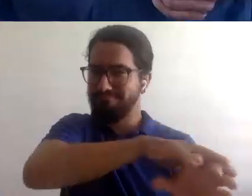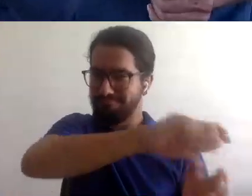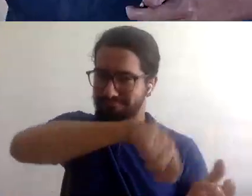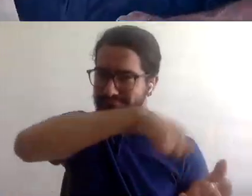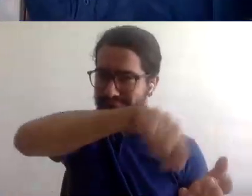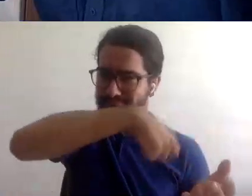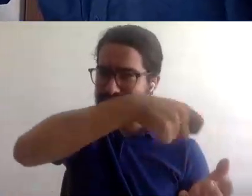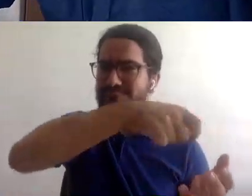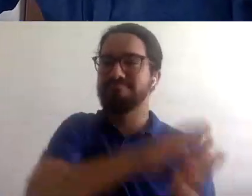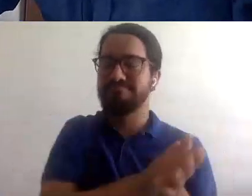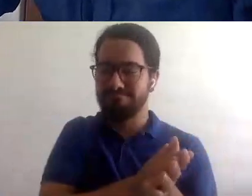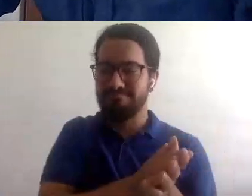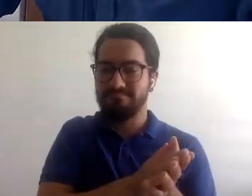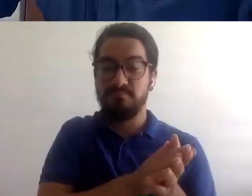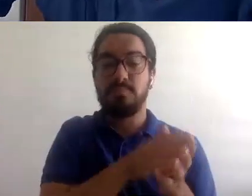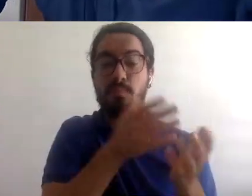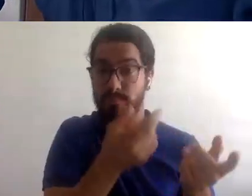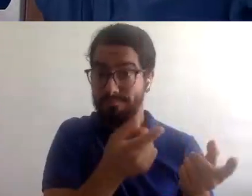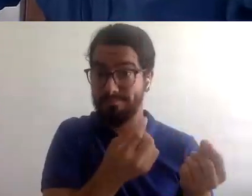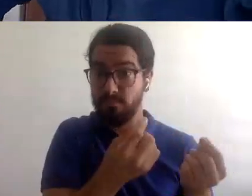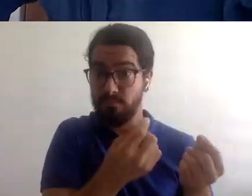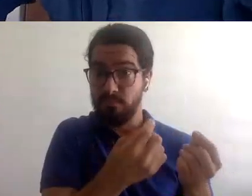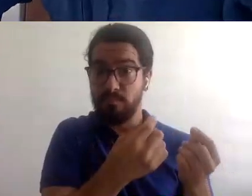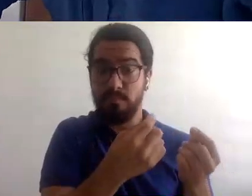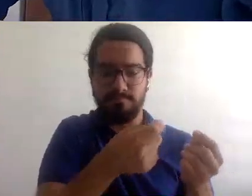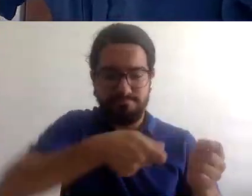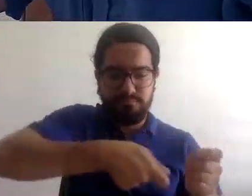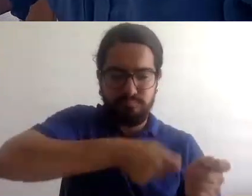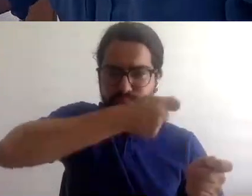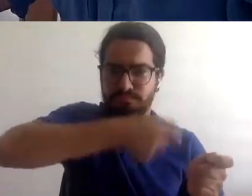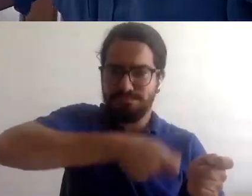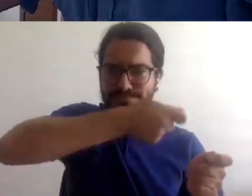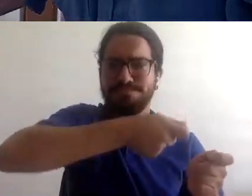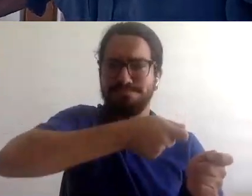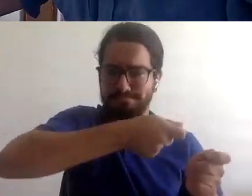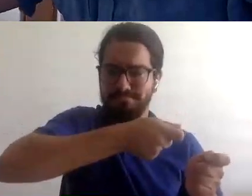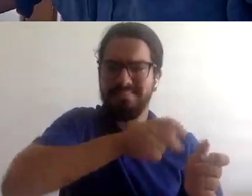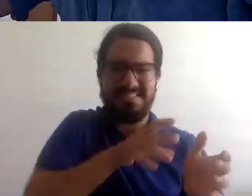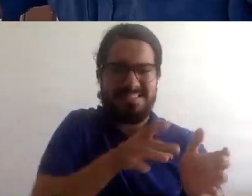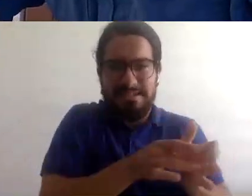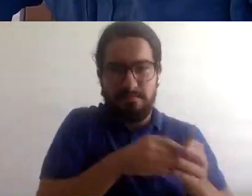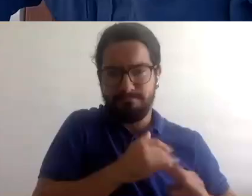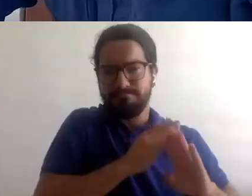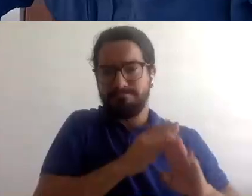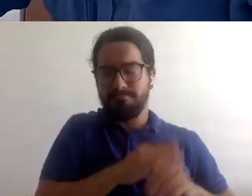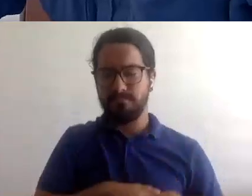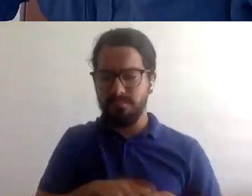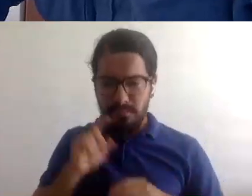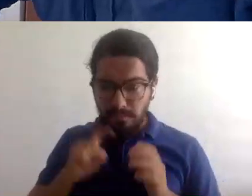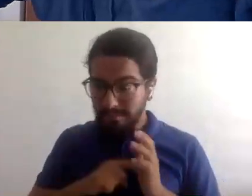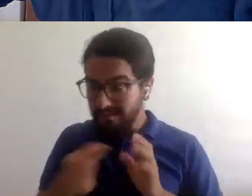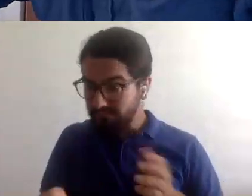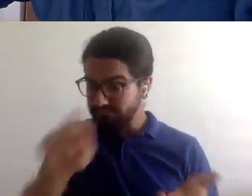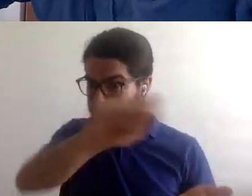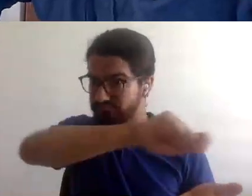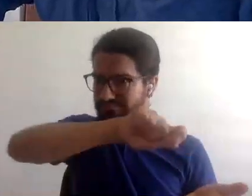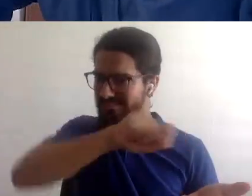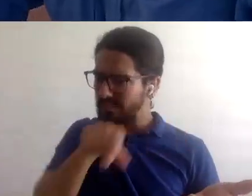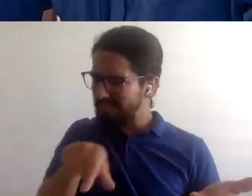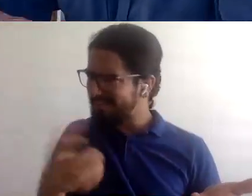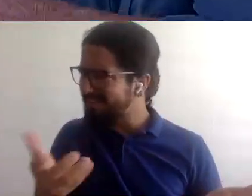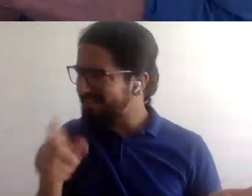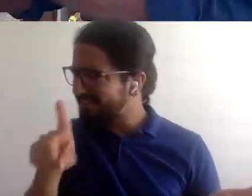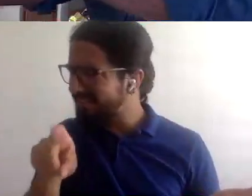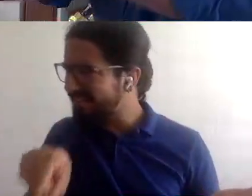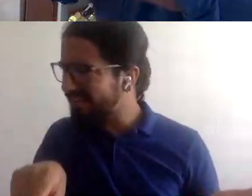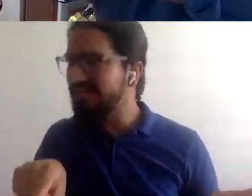aquí, para que no se pega. ¿Y qué es eso? Pues esa es una salsa que compramos ahí. Es una